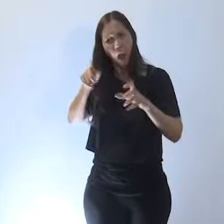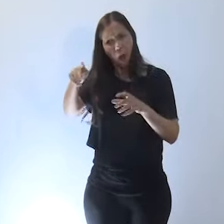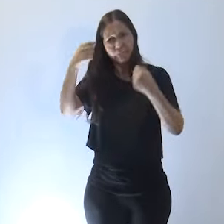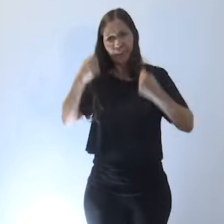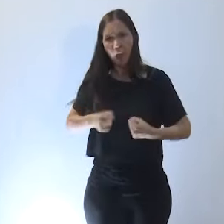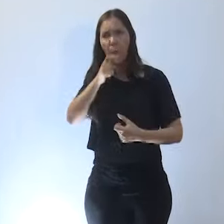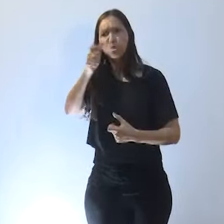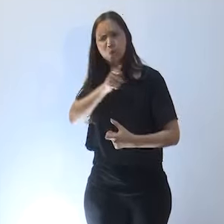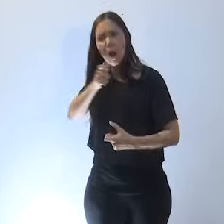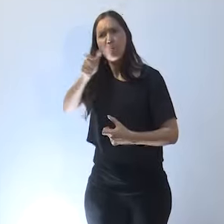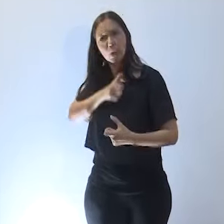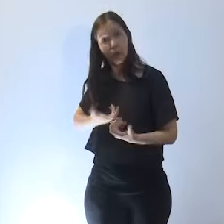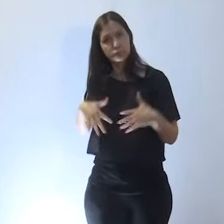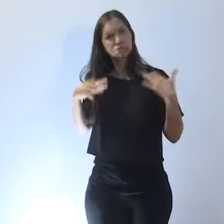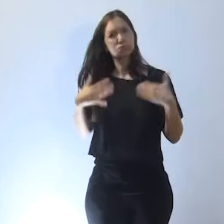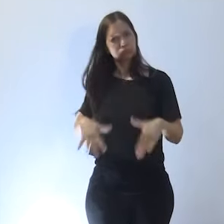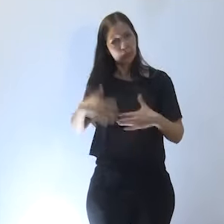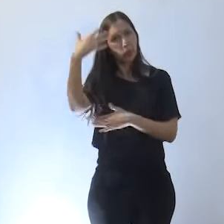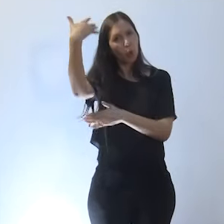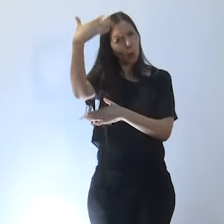internalizar ese